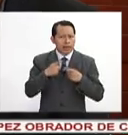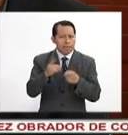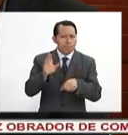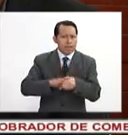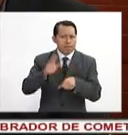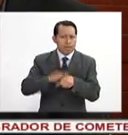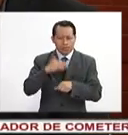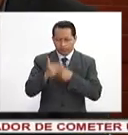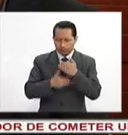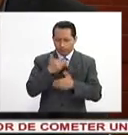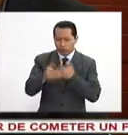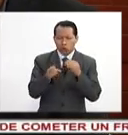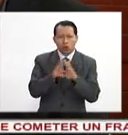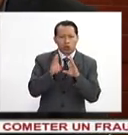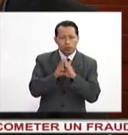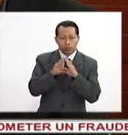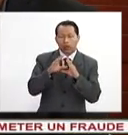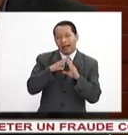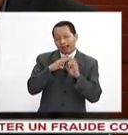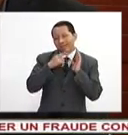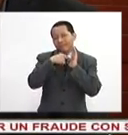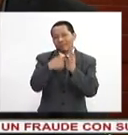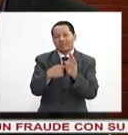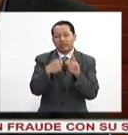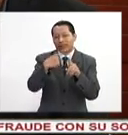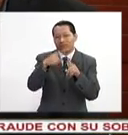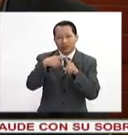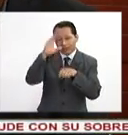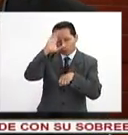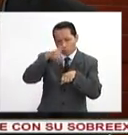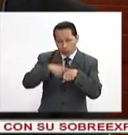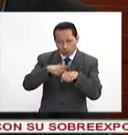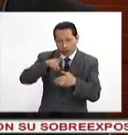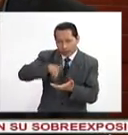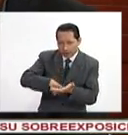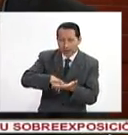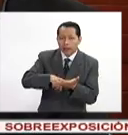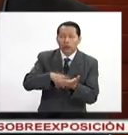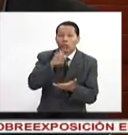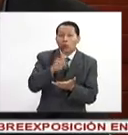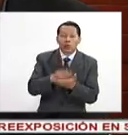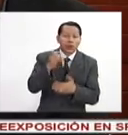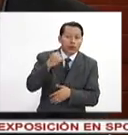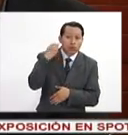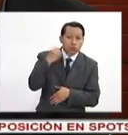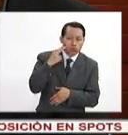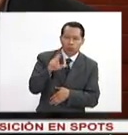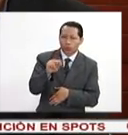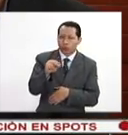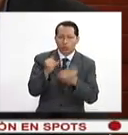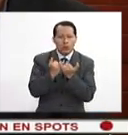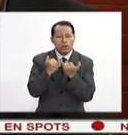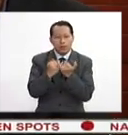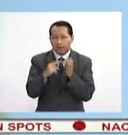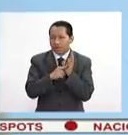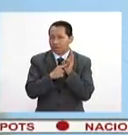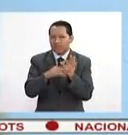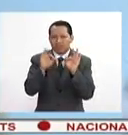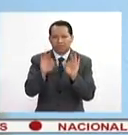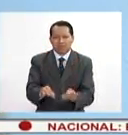pero mostrando este rostro multicultural que tiene, y no solamente de discurso, sino también haciéndolo